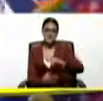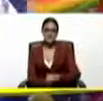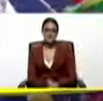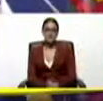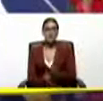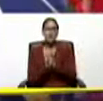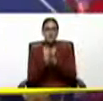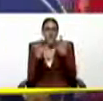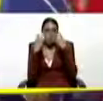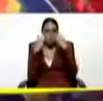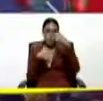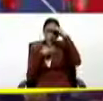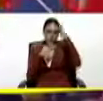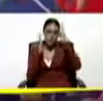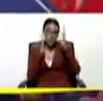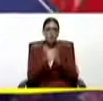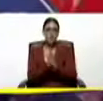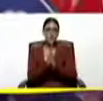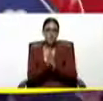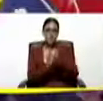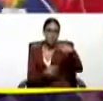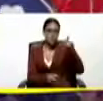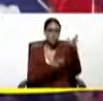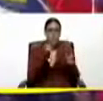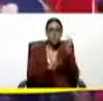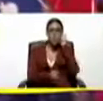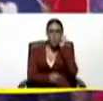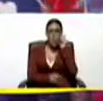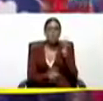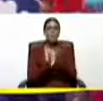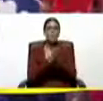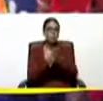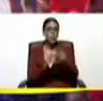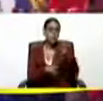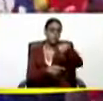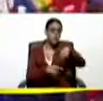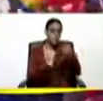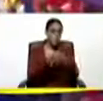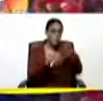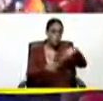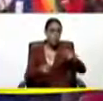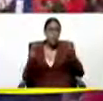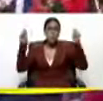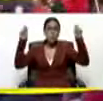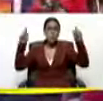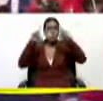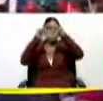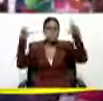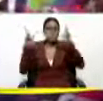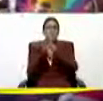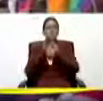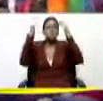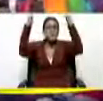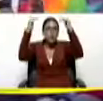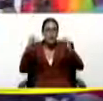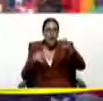atiéndanme por favor, Nahum, a las compañeras que trajeron esa pancarta. Pero miren, escuchen esta